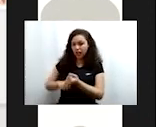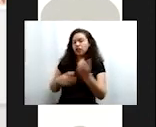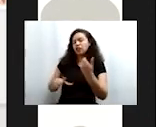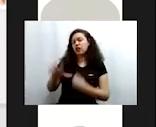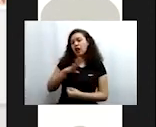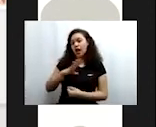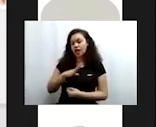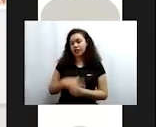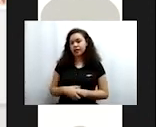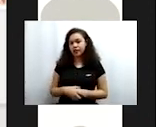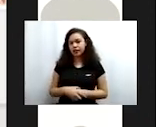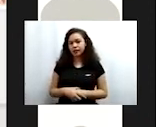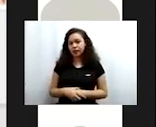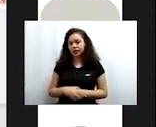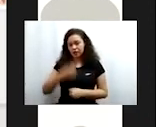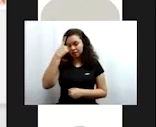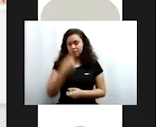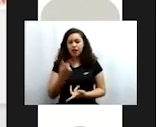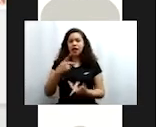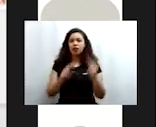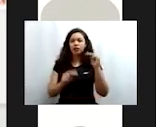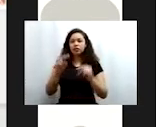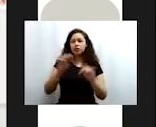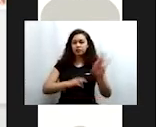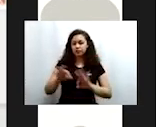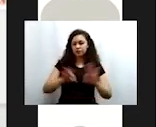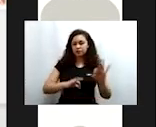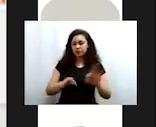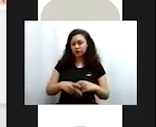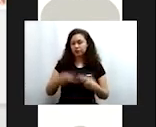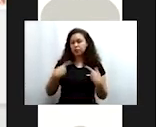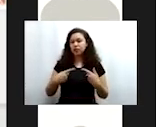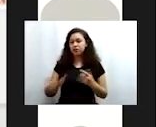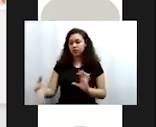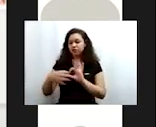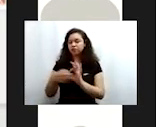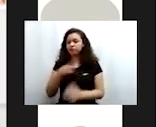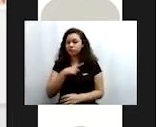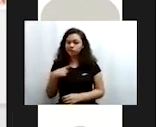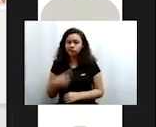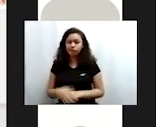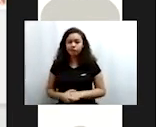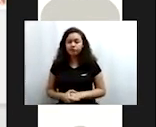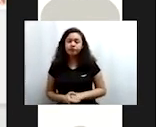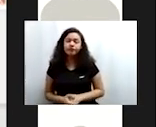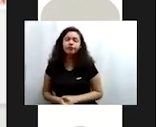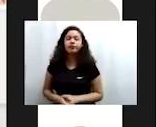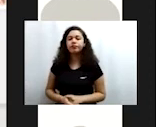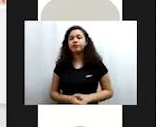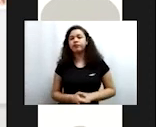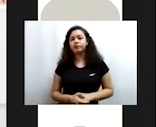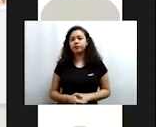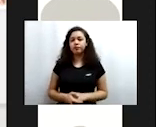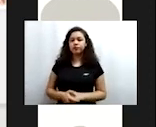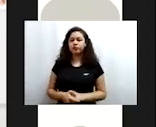aspectos extrínsecos que tiene que ver con ese colaborador. De mi parte,